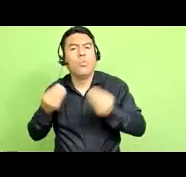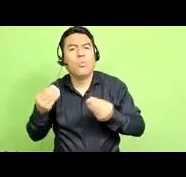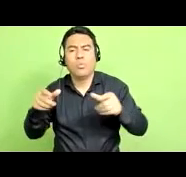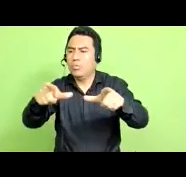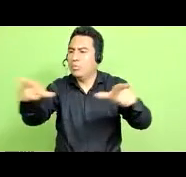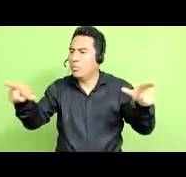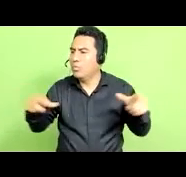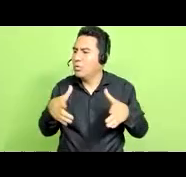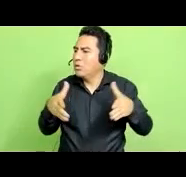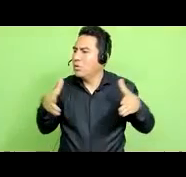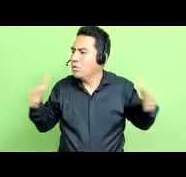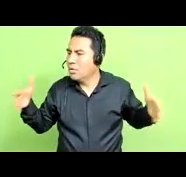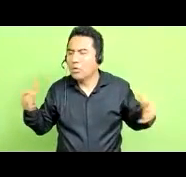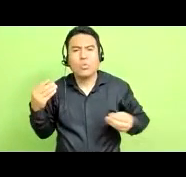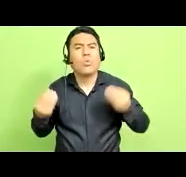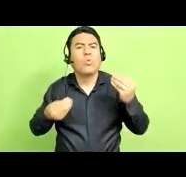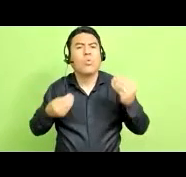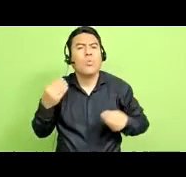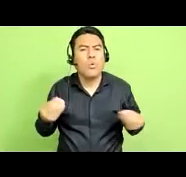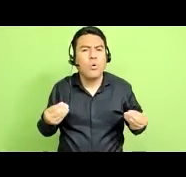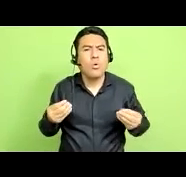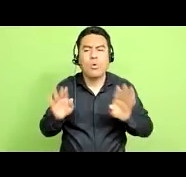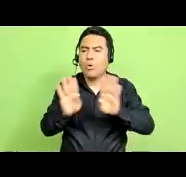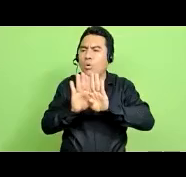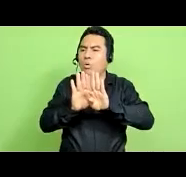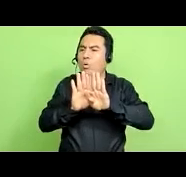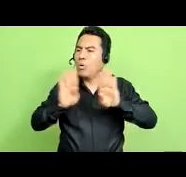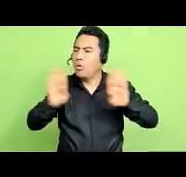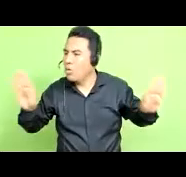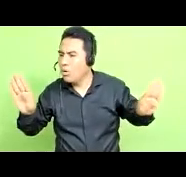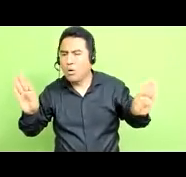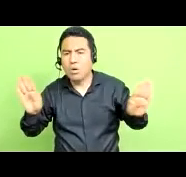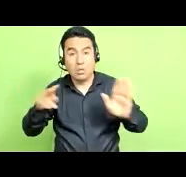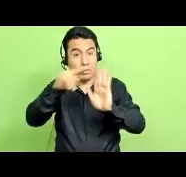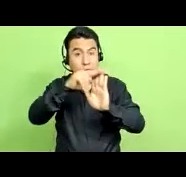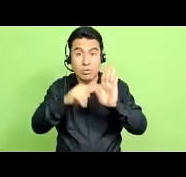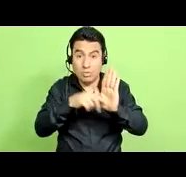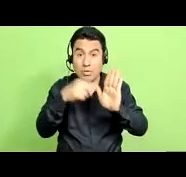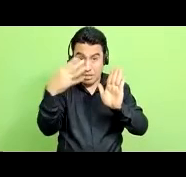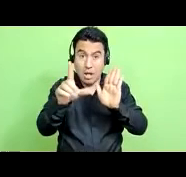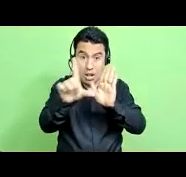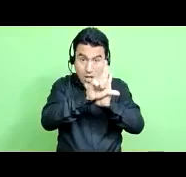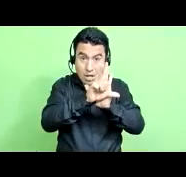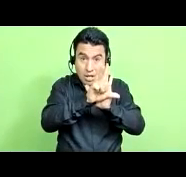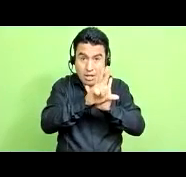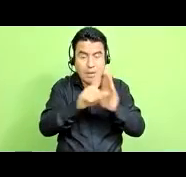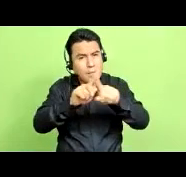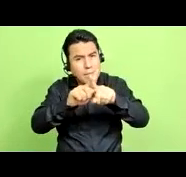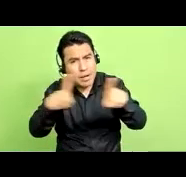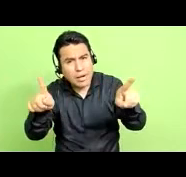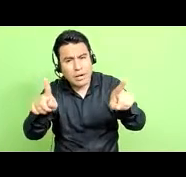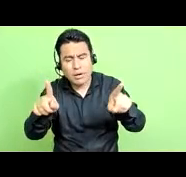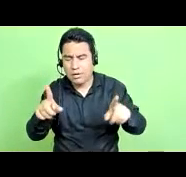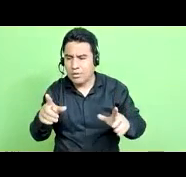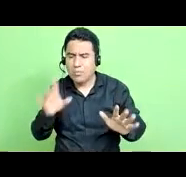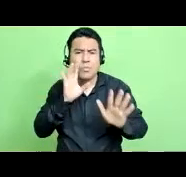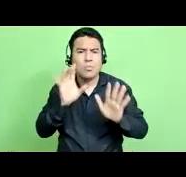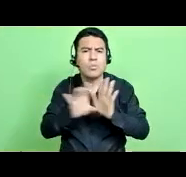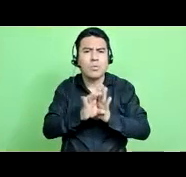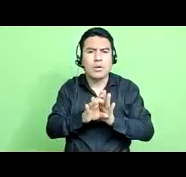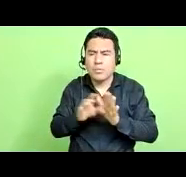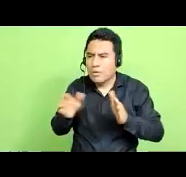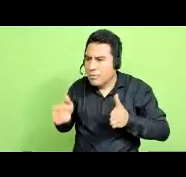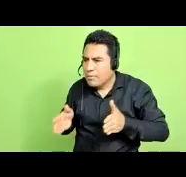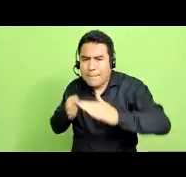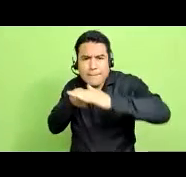pasadizo común entonces eso ya está normado por supuesto por el medio pero lo que es en lo que es en los accesos a